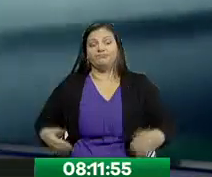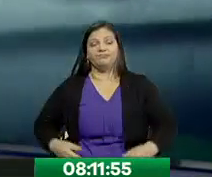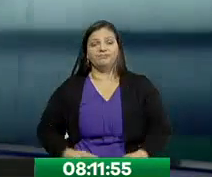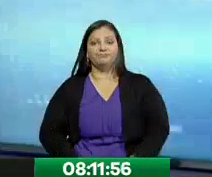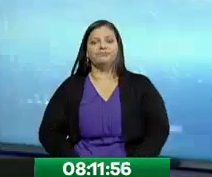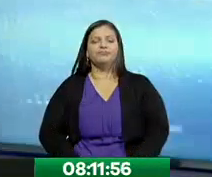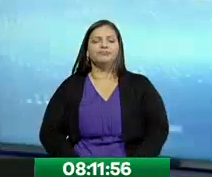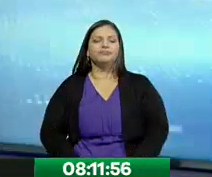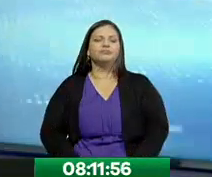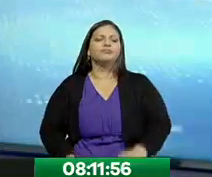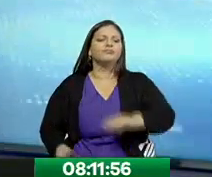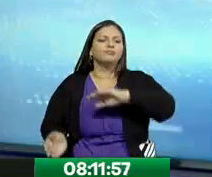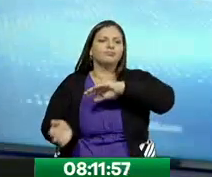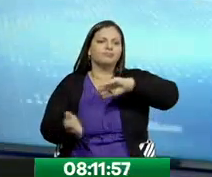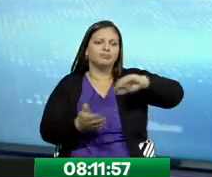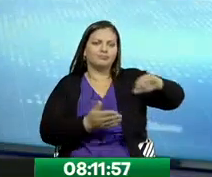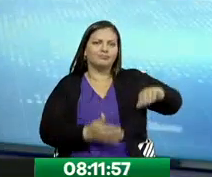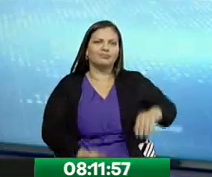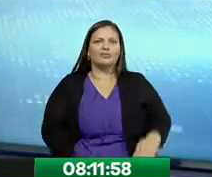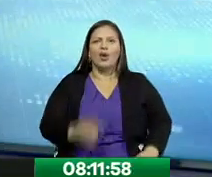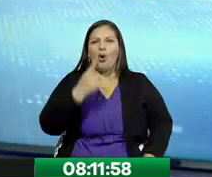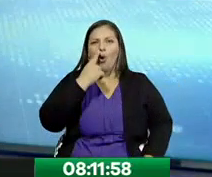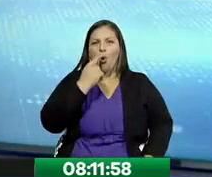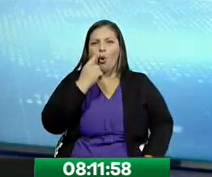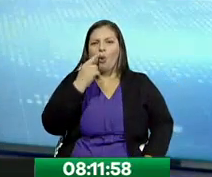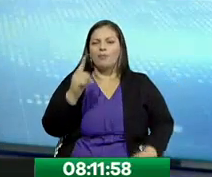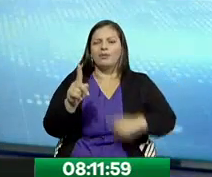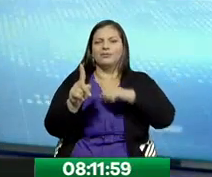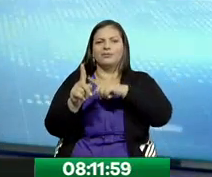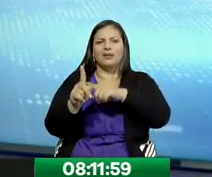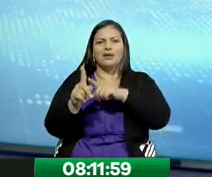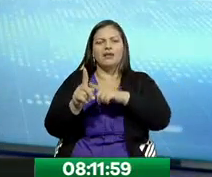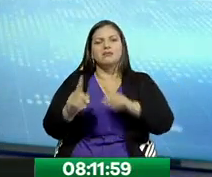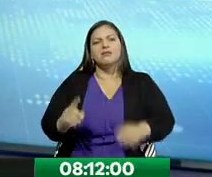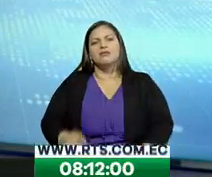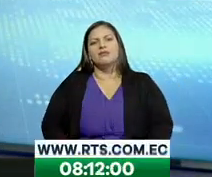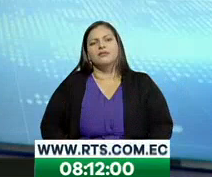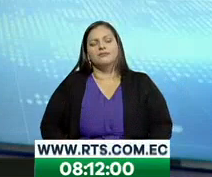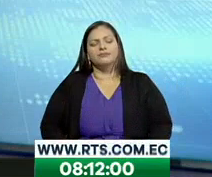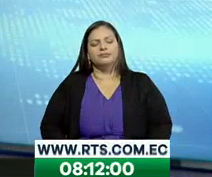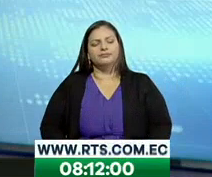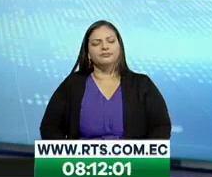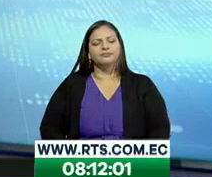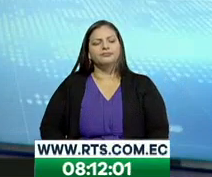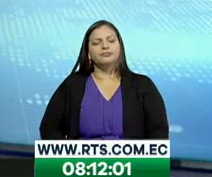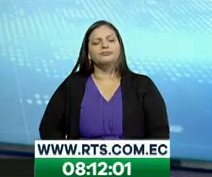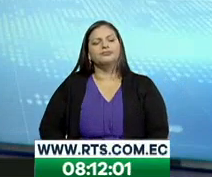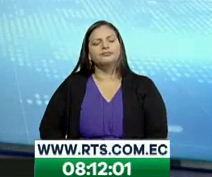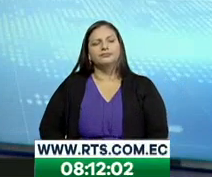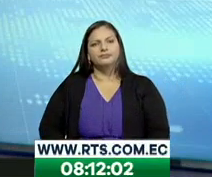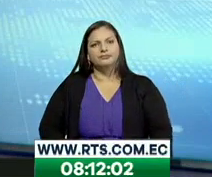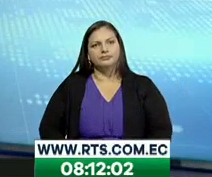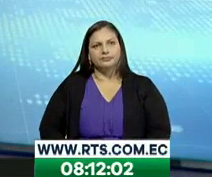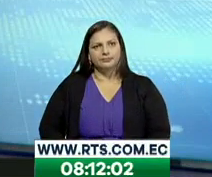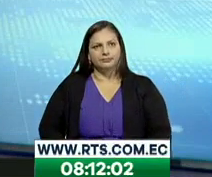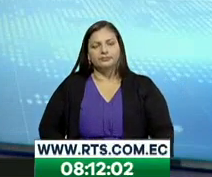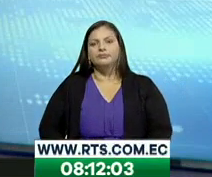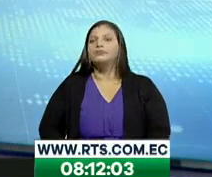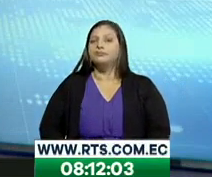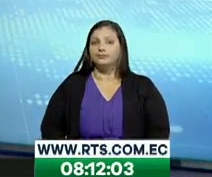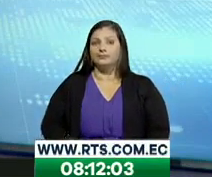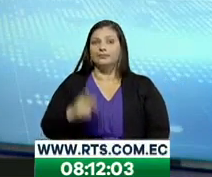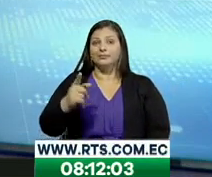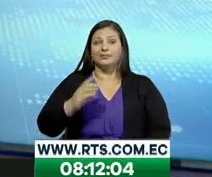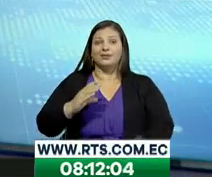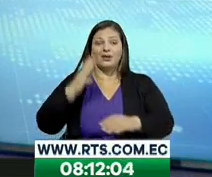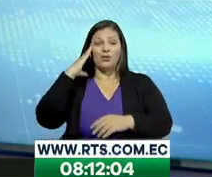Familiares de uno de los hinchas del Barcelona, fallecidos en el accidente de tránsito en la vía Cuenca-Molleturo, aseguran que no han